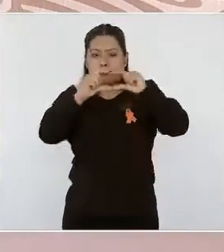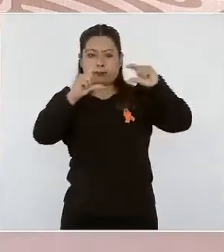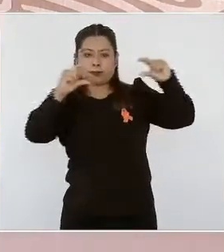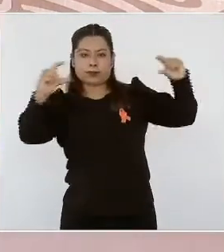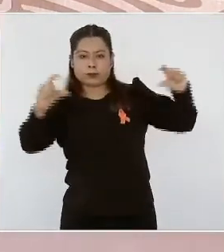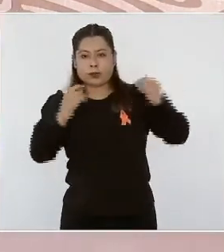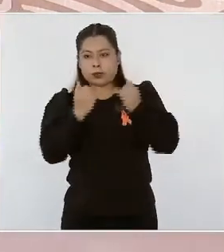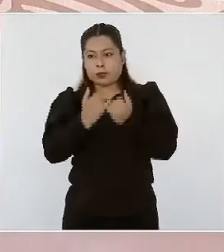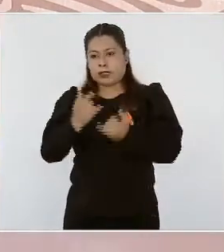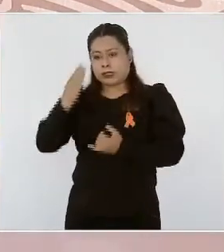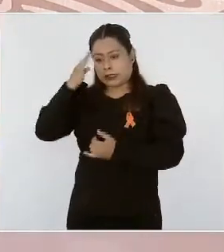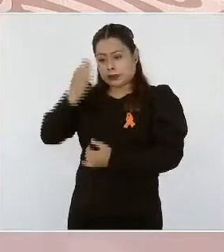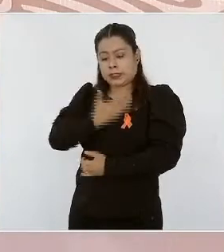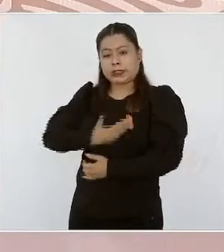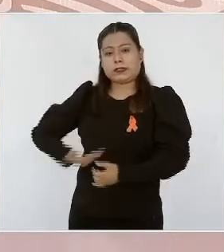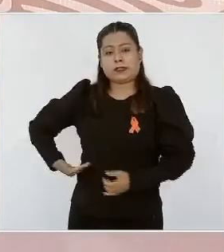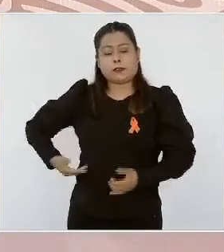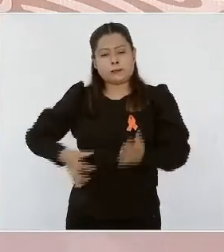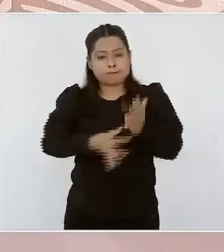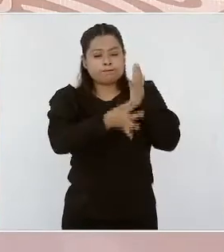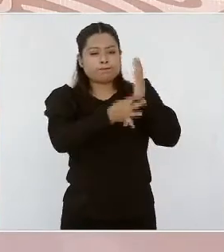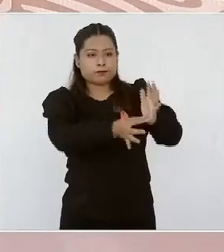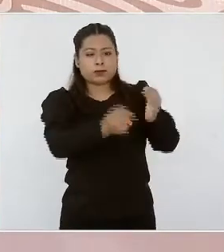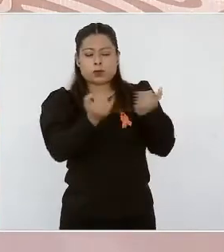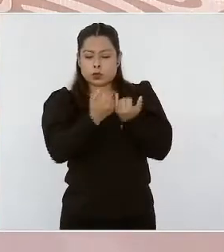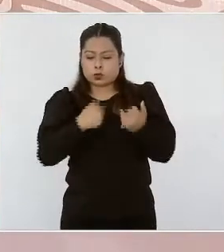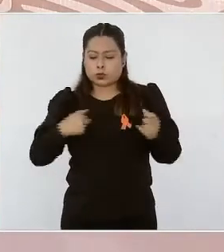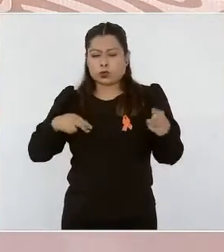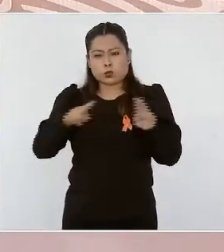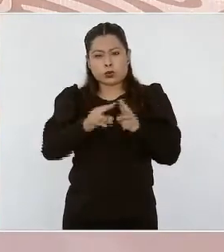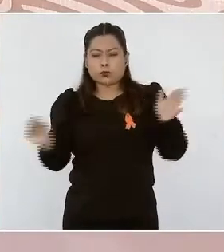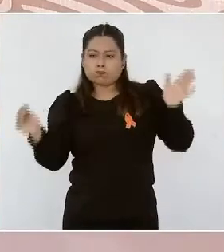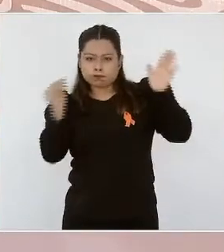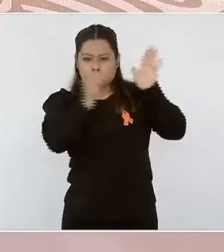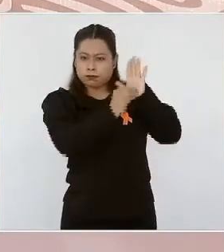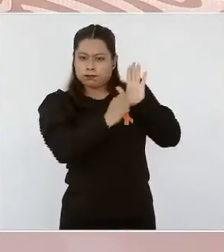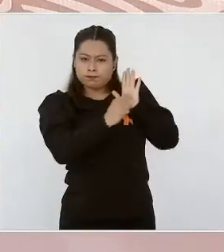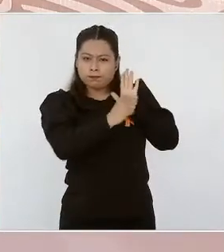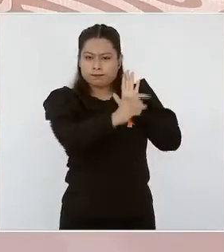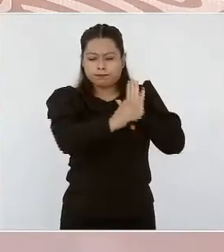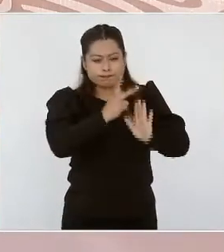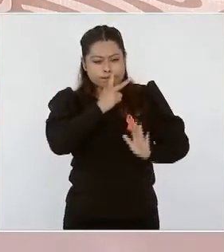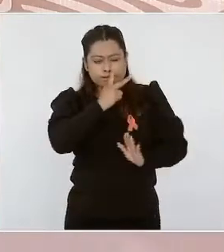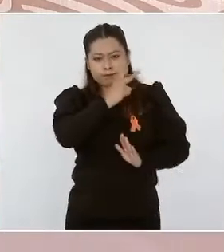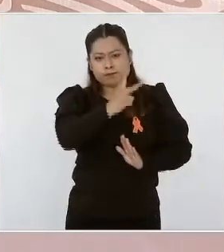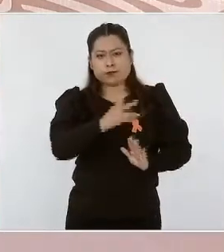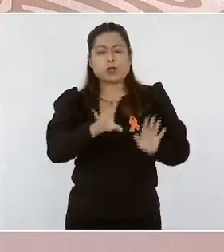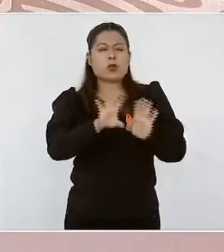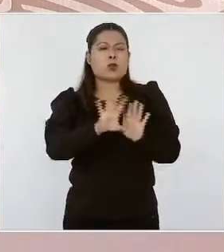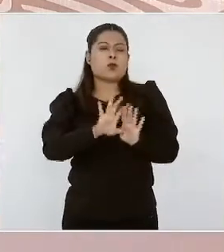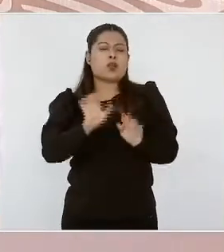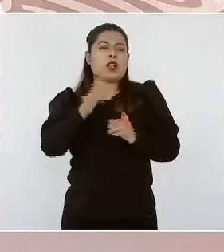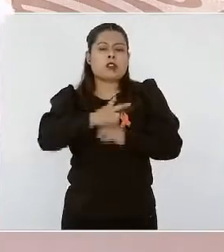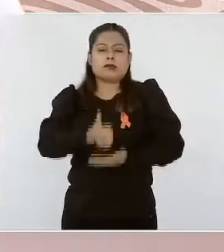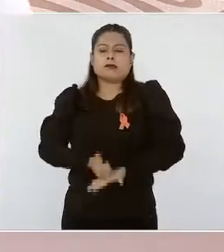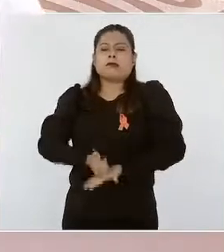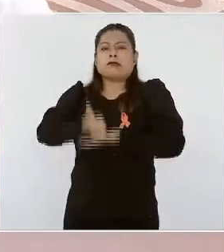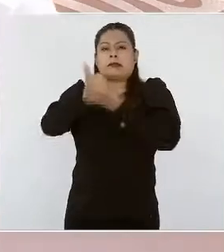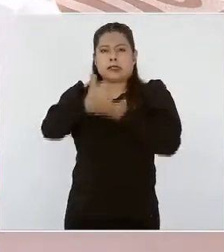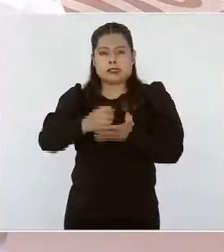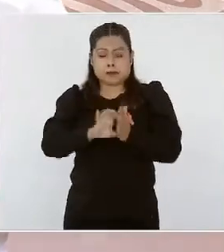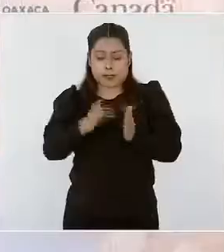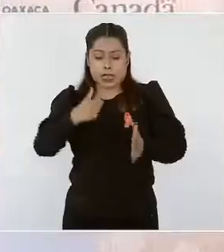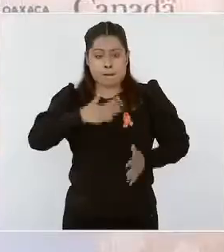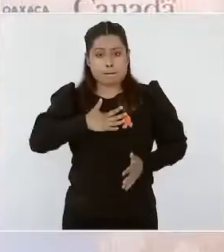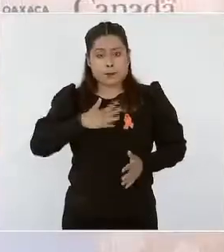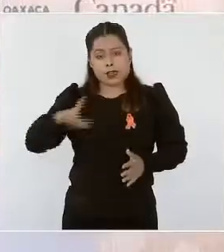señor presidente y que nosotros también citamos como algo que nos ayuda, por ejemplo, a mí a